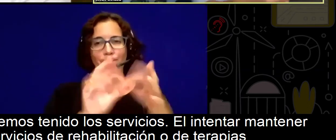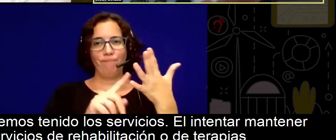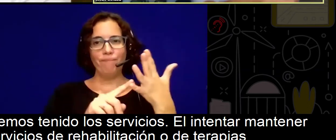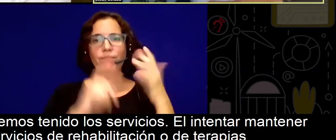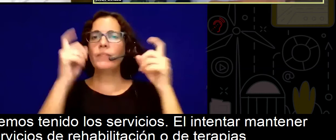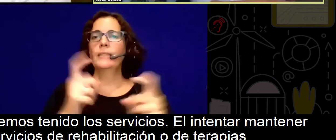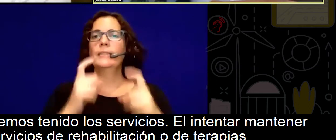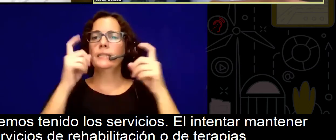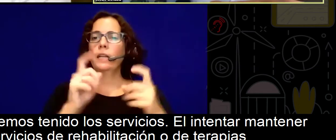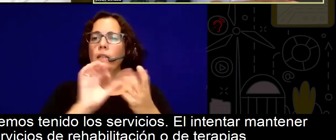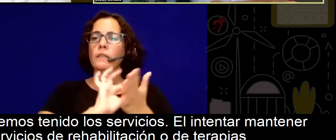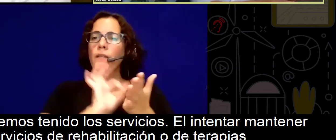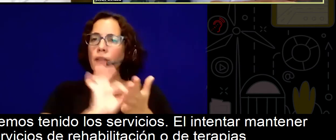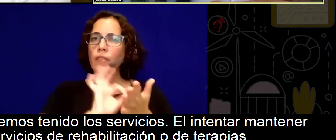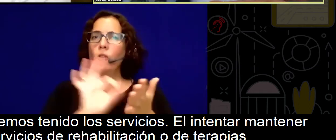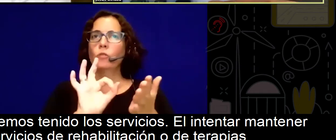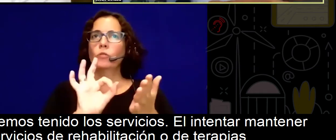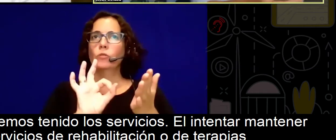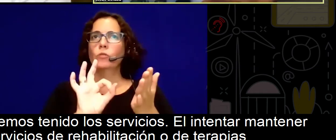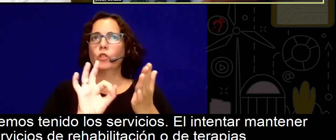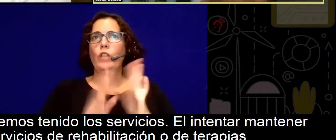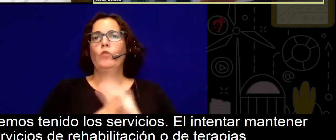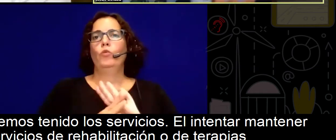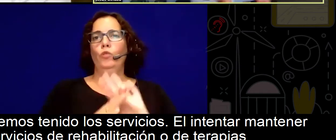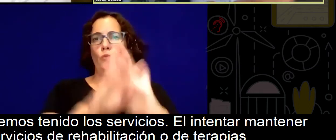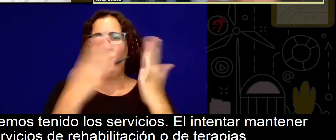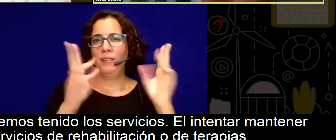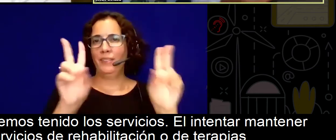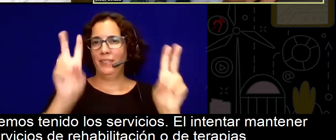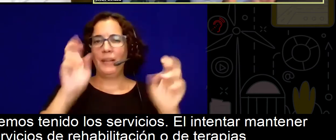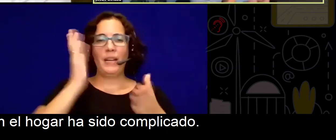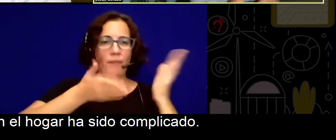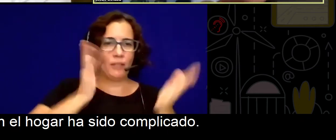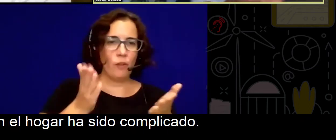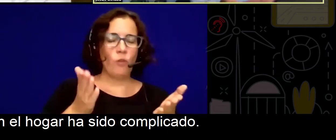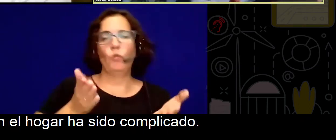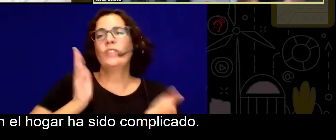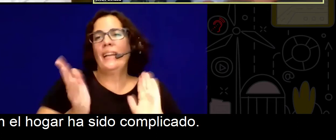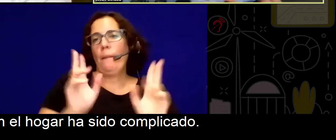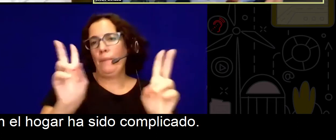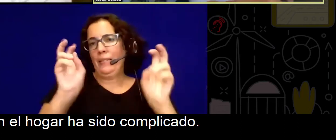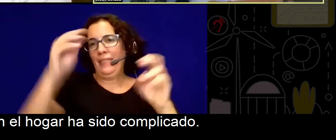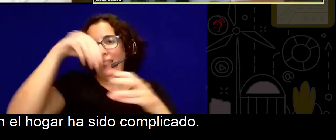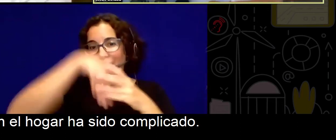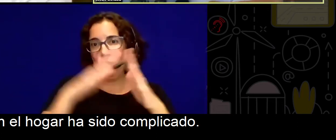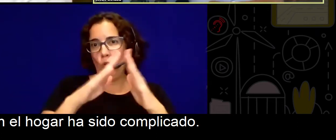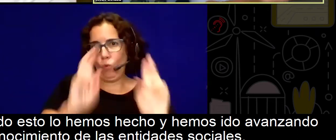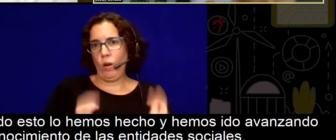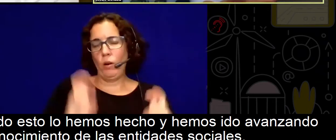mantener ciertos servicios de rehabilitación o de terapias en el hogar, pues ha sido complicado,